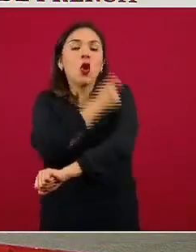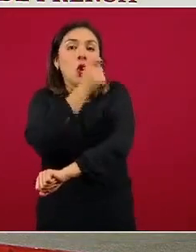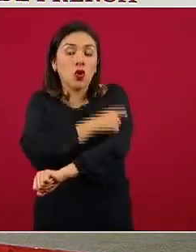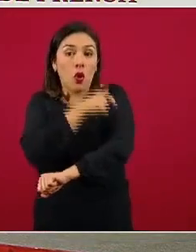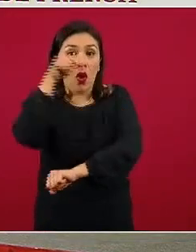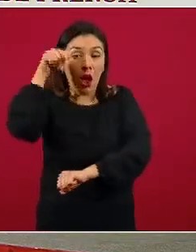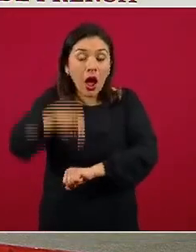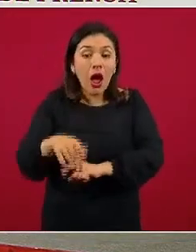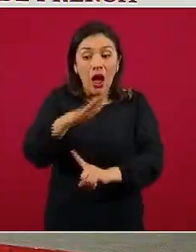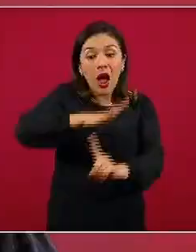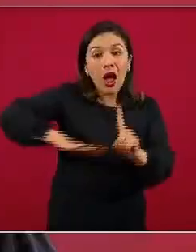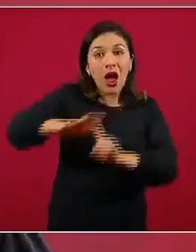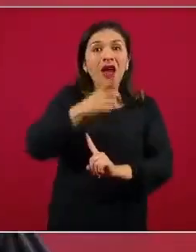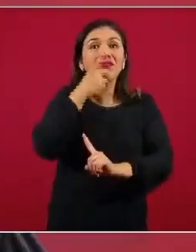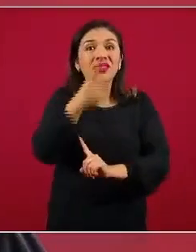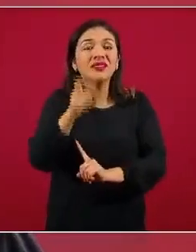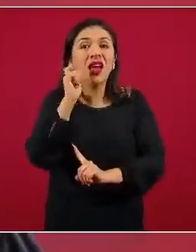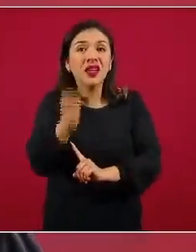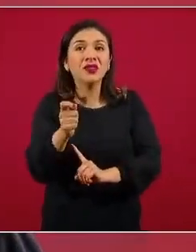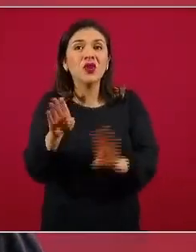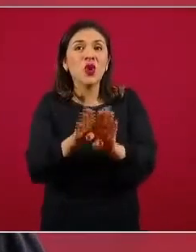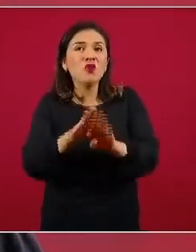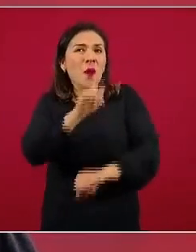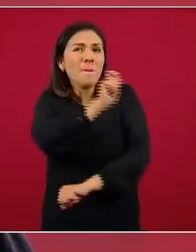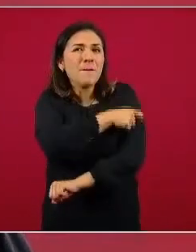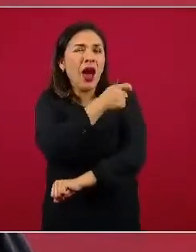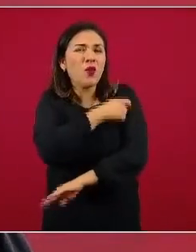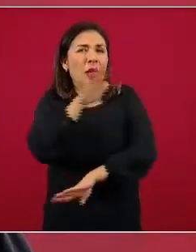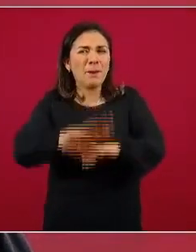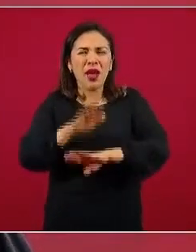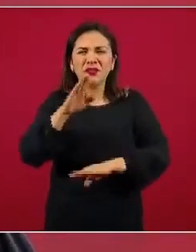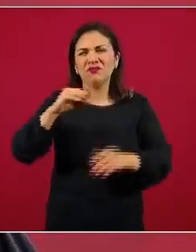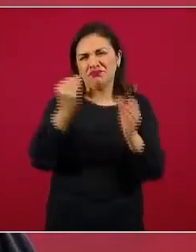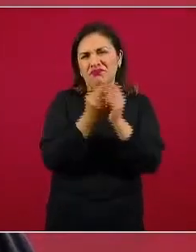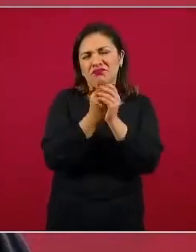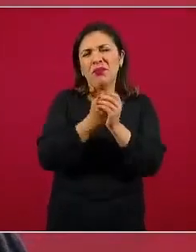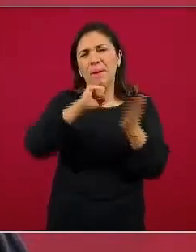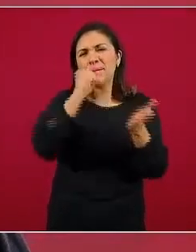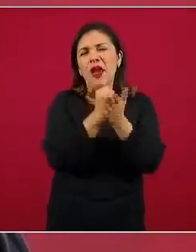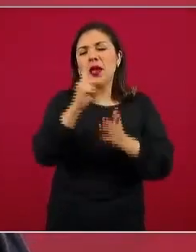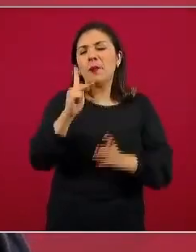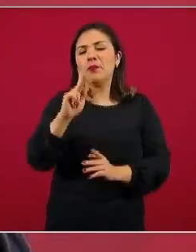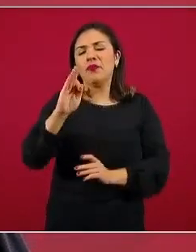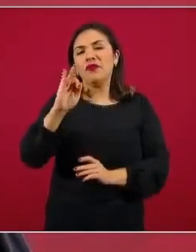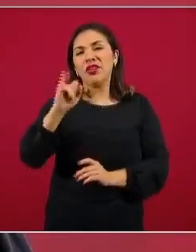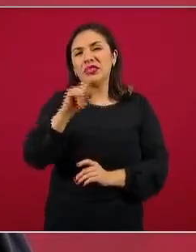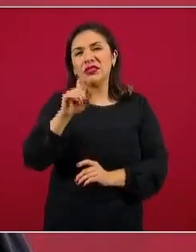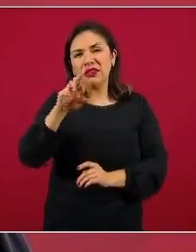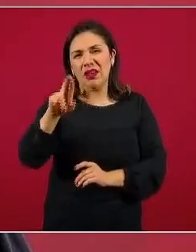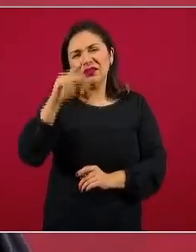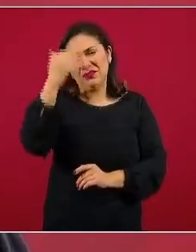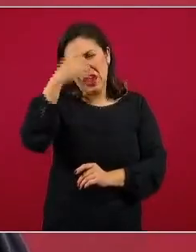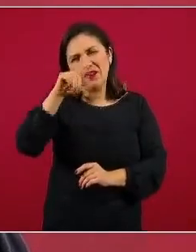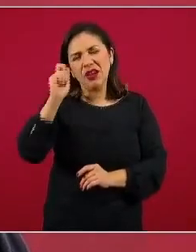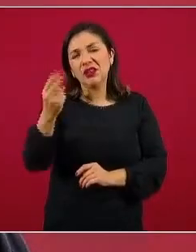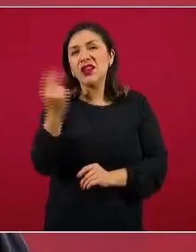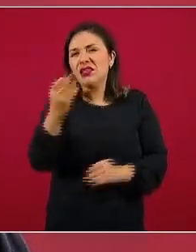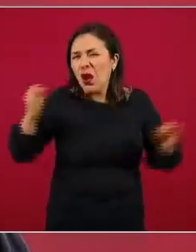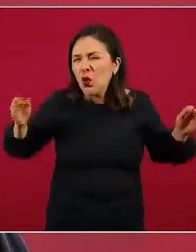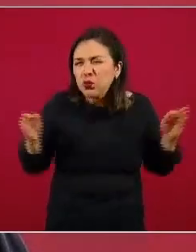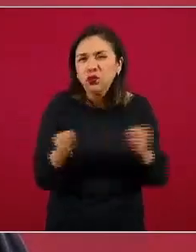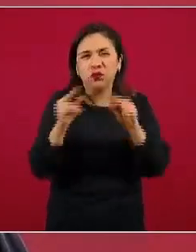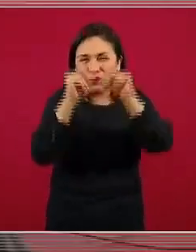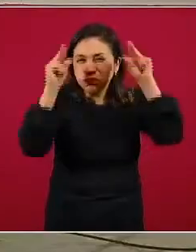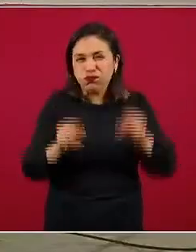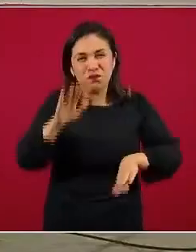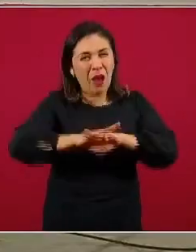en el contexto de esta vacuna que es Pfizer, en la cual sabemos que necesita de una red de